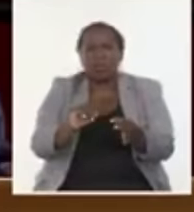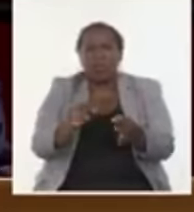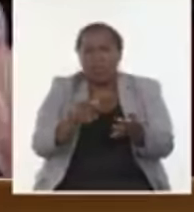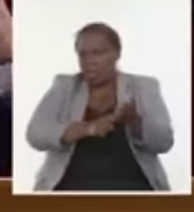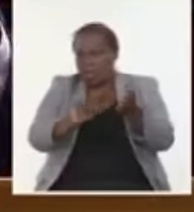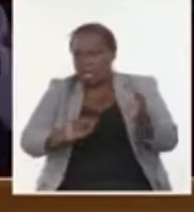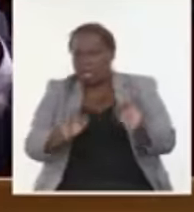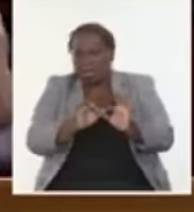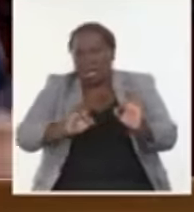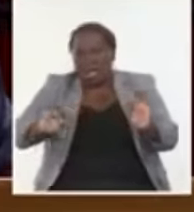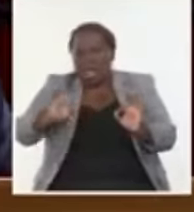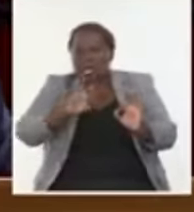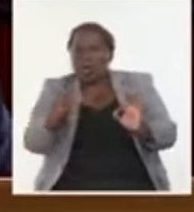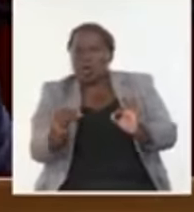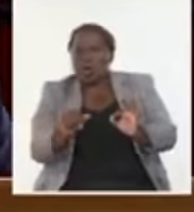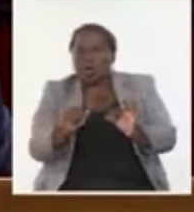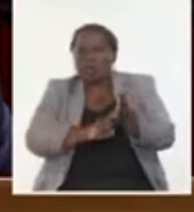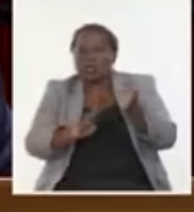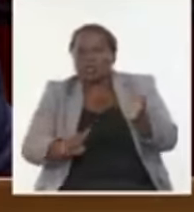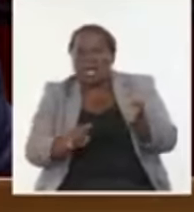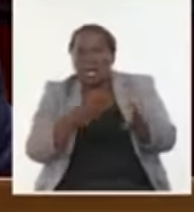impuestos, los precios son abusivos.